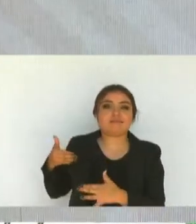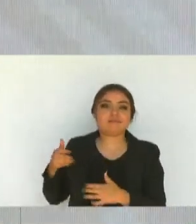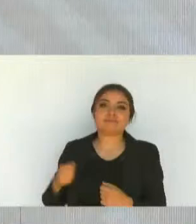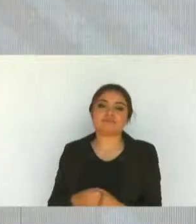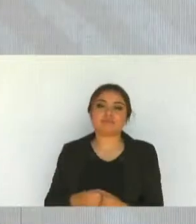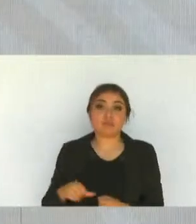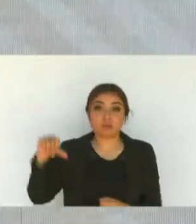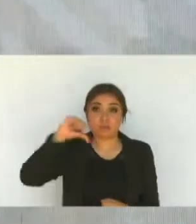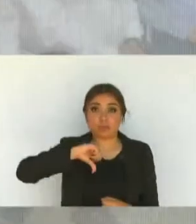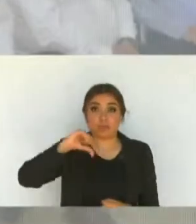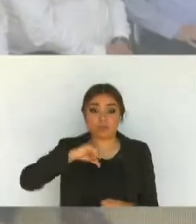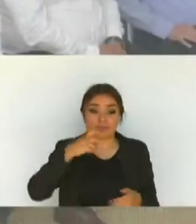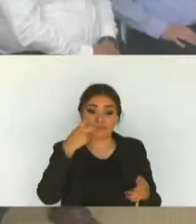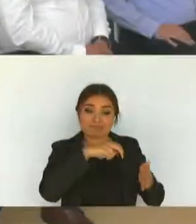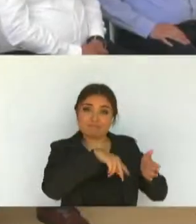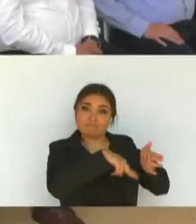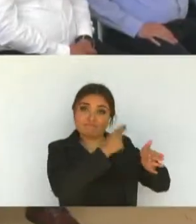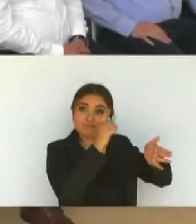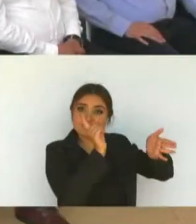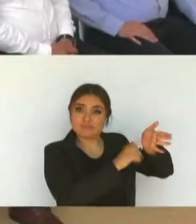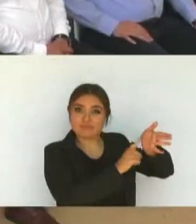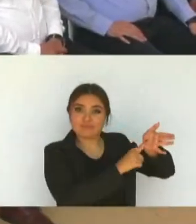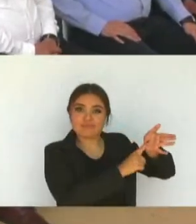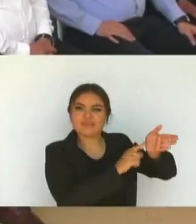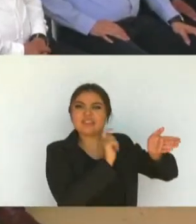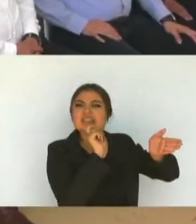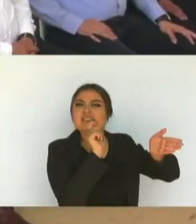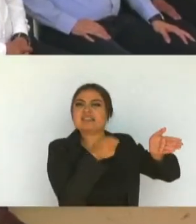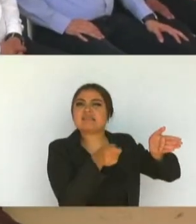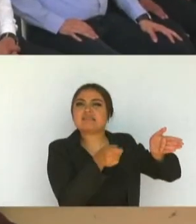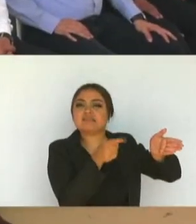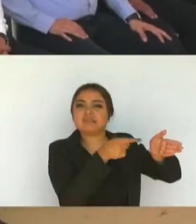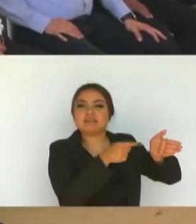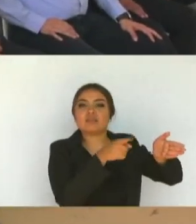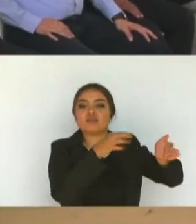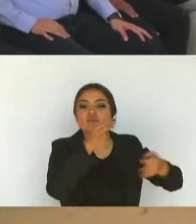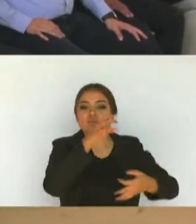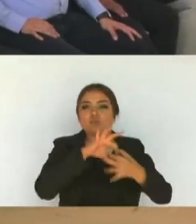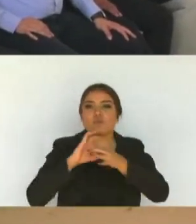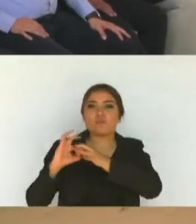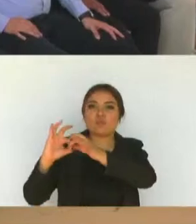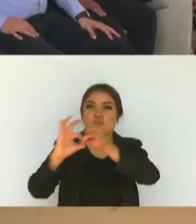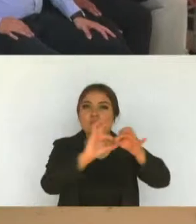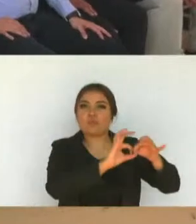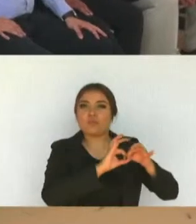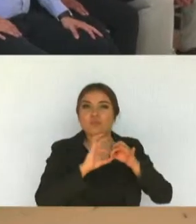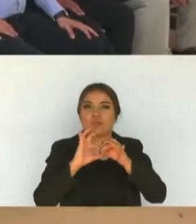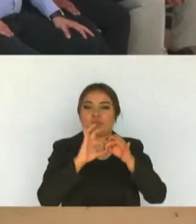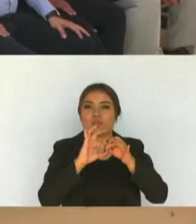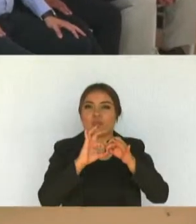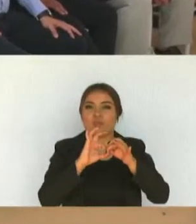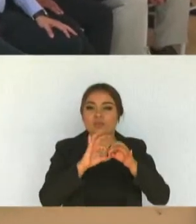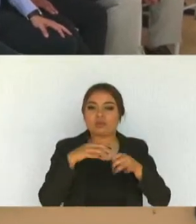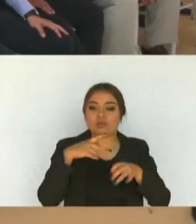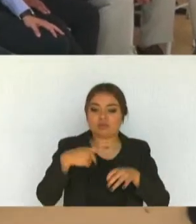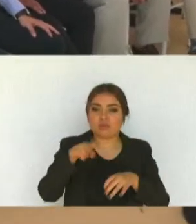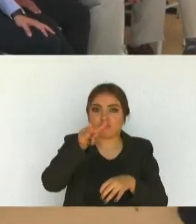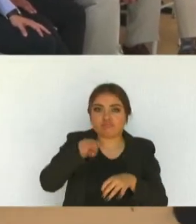Hoy en este convenio pues damos una muestra de unidad, damos una muestra de